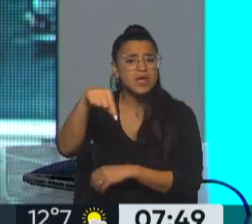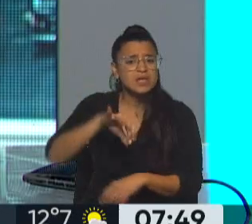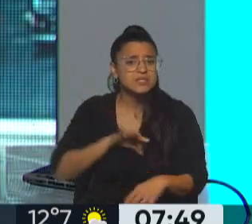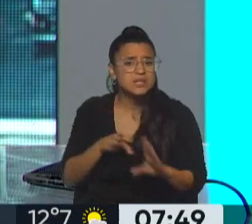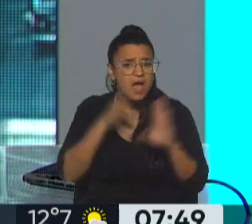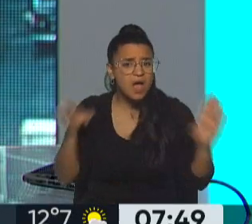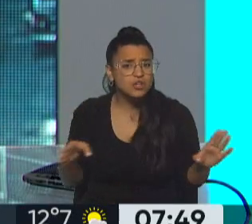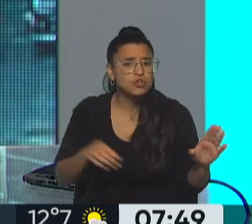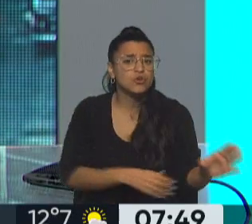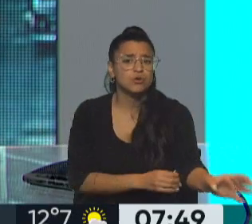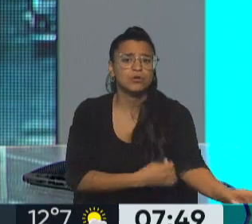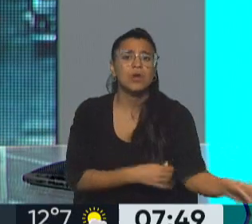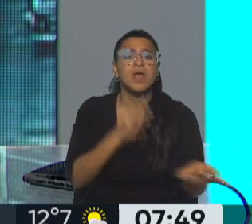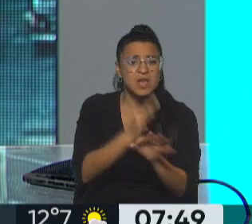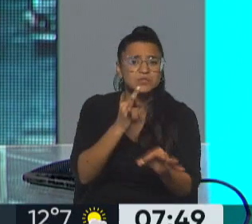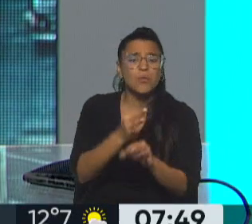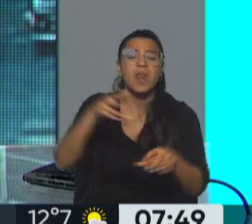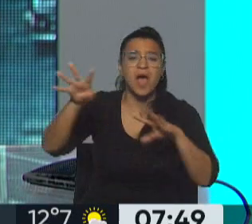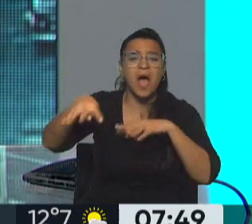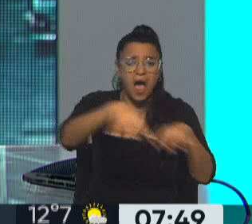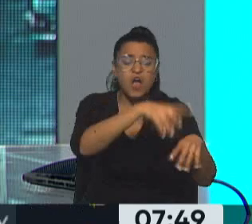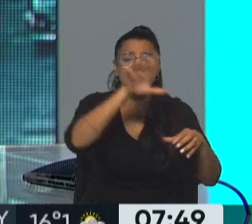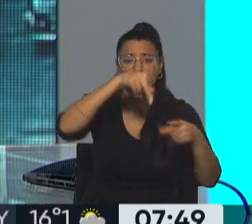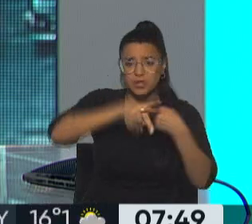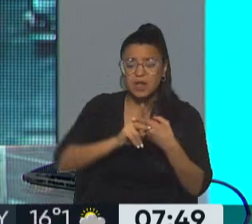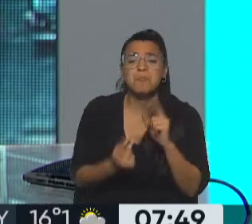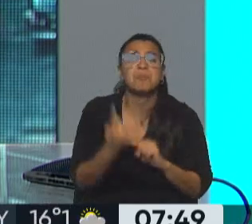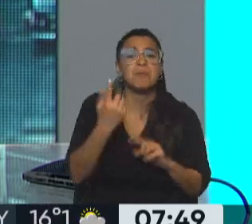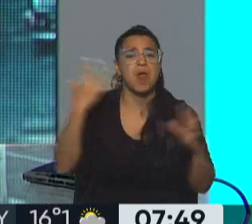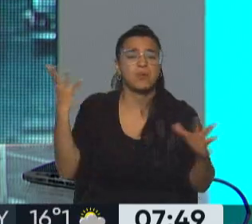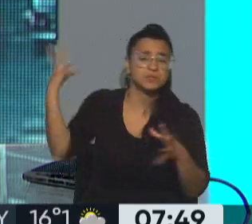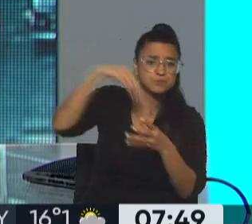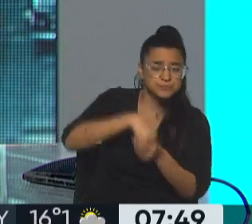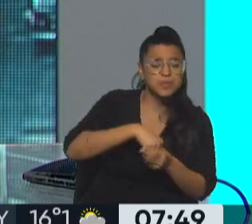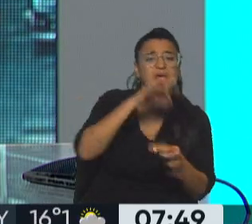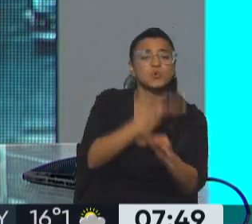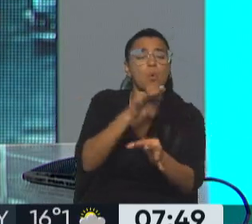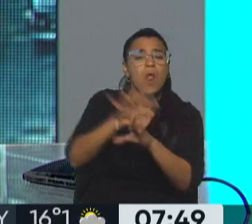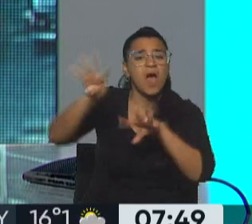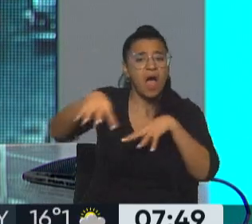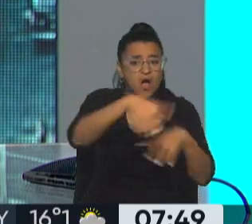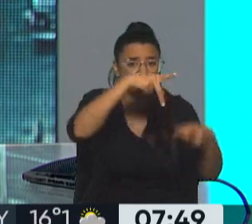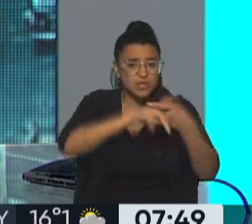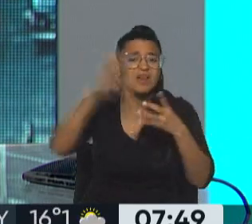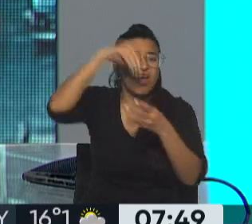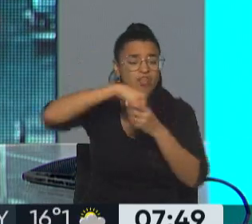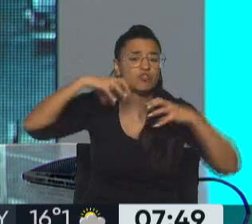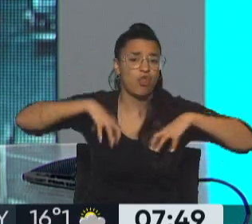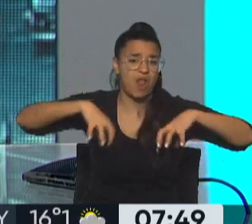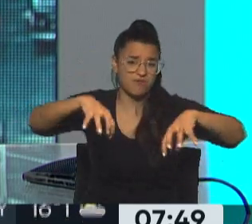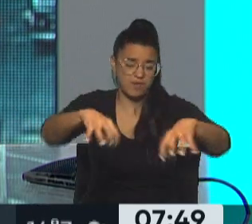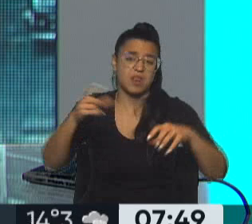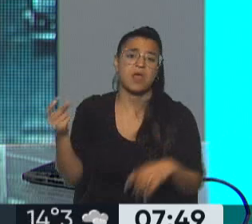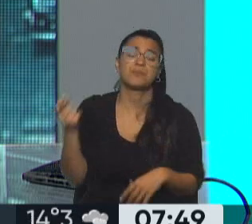y que tiene este año en escuelas por primera vez incluyeron las escuelas agrotécnicas en la feria viene